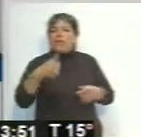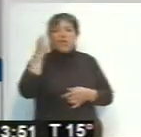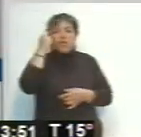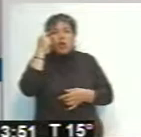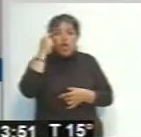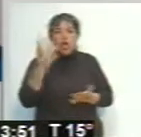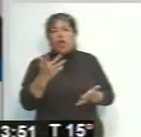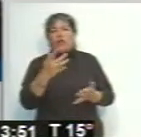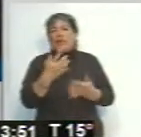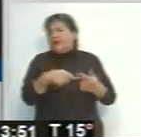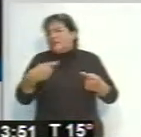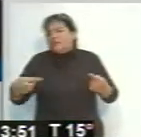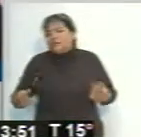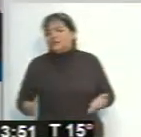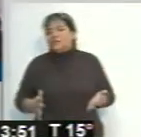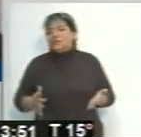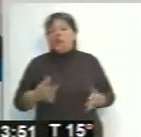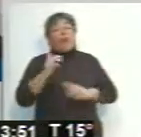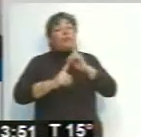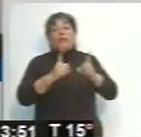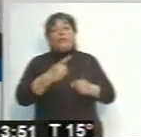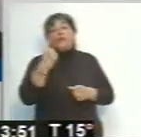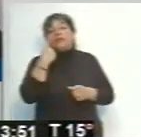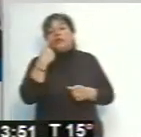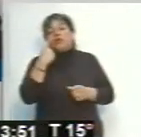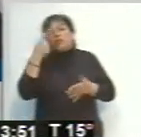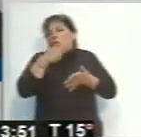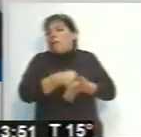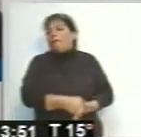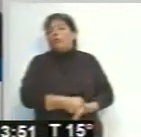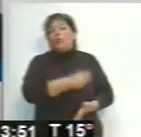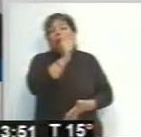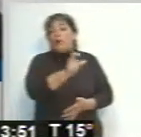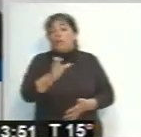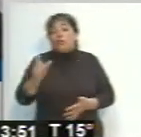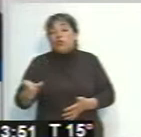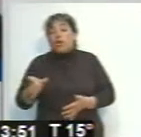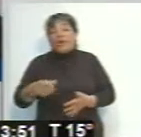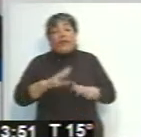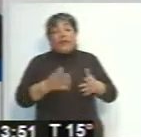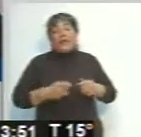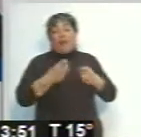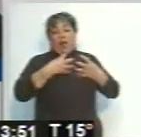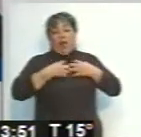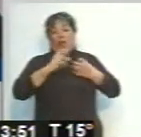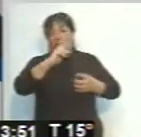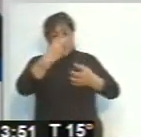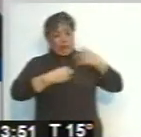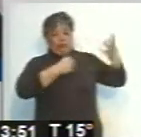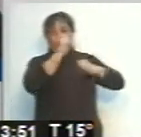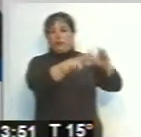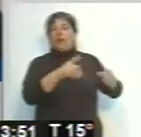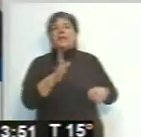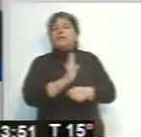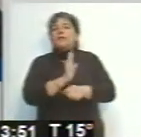psicológicas y demás, no se llega a conocer a los familiares de los donantes. Bueno, ¿qué significa para